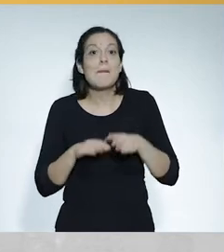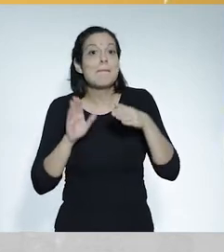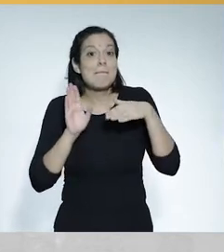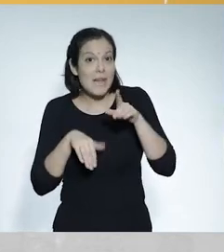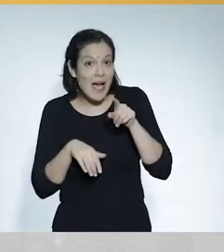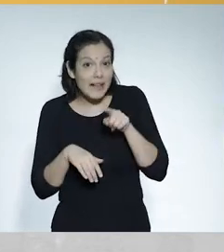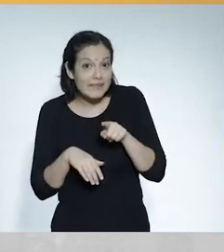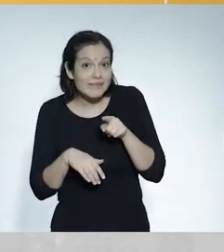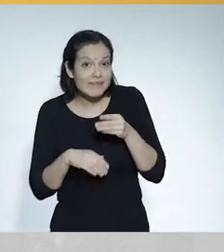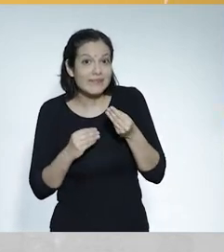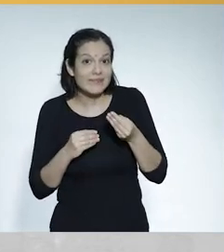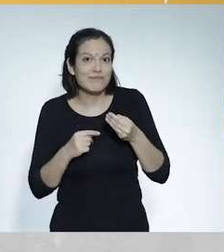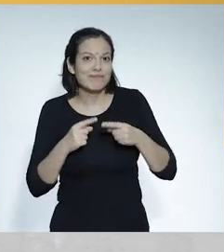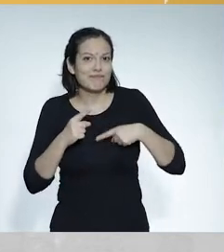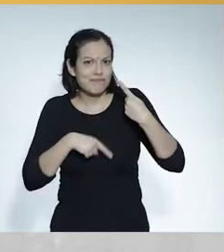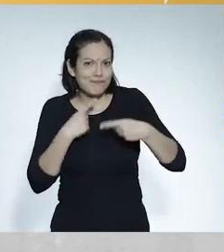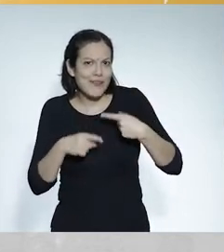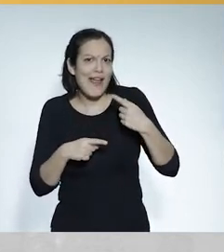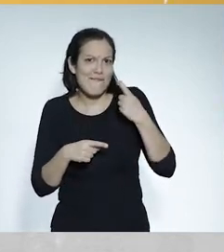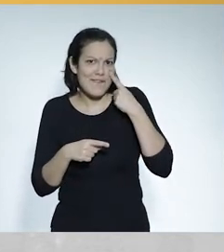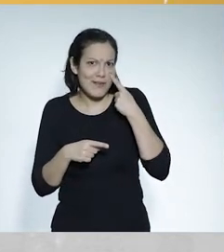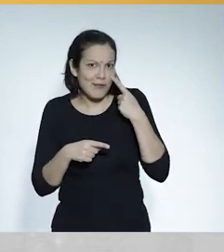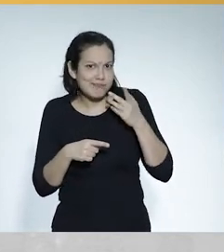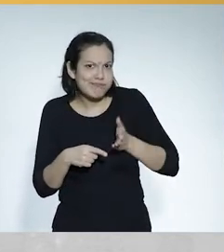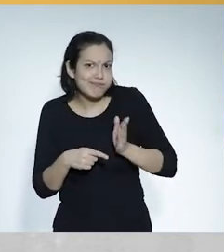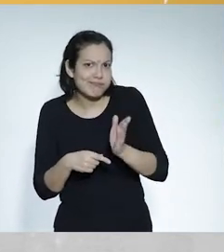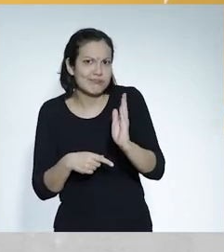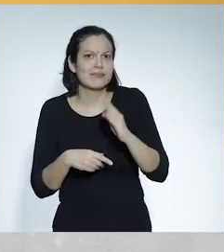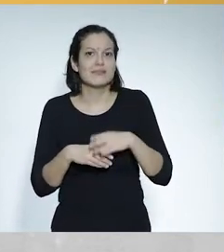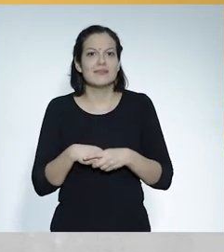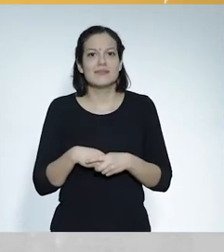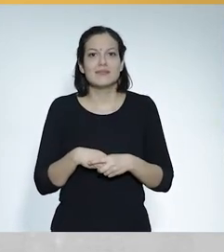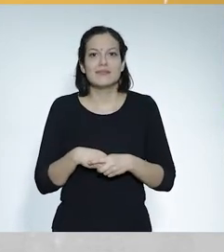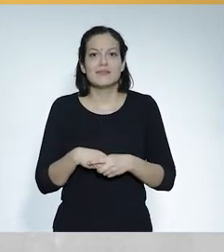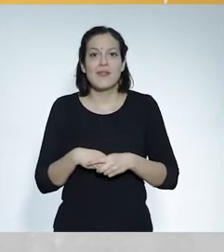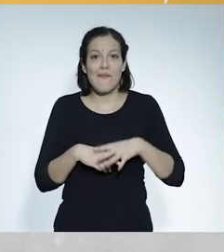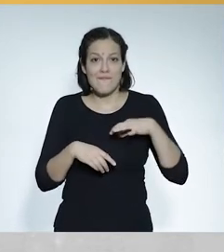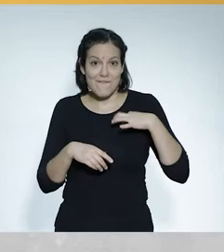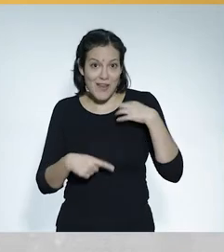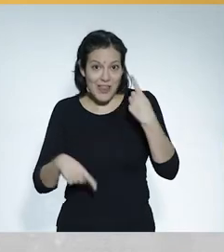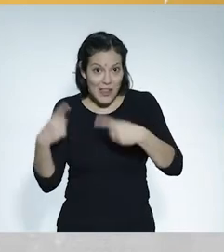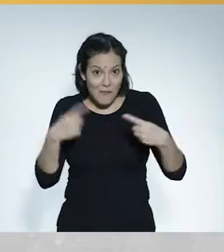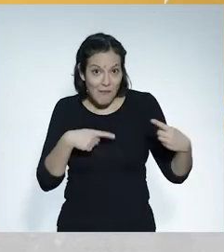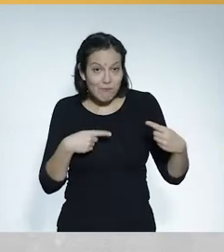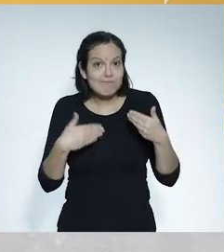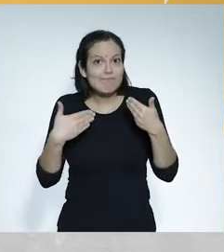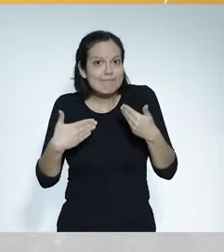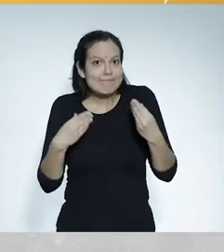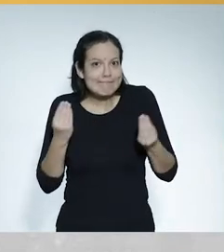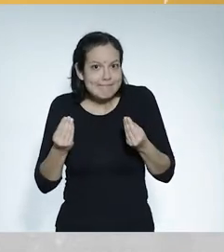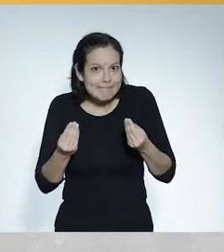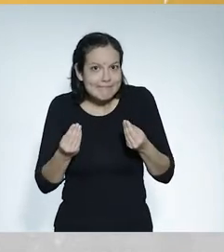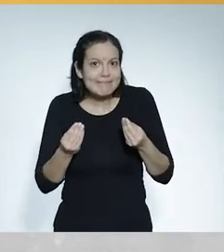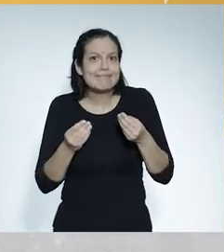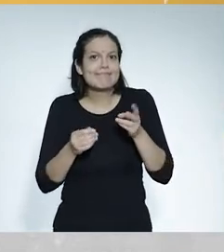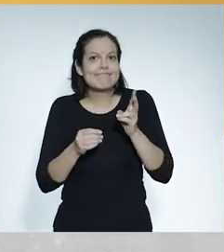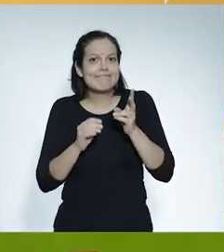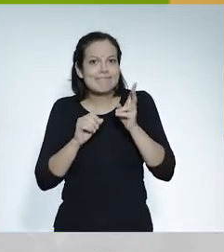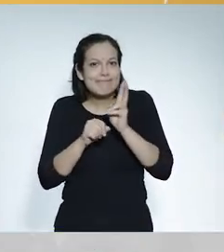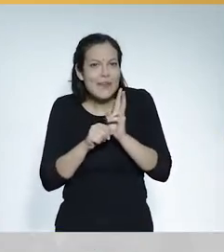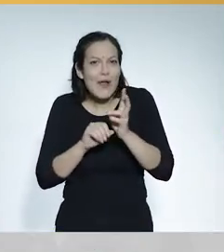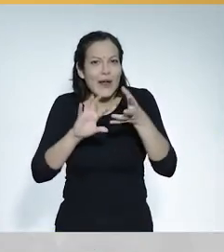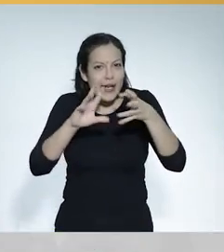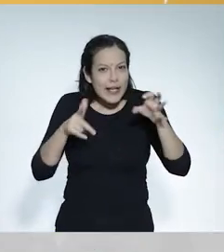seguir existiendo. La biodiversidad permite regular el clima, purificar